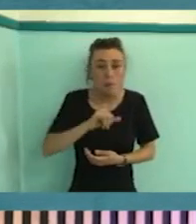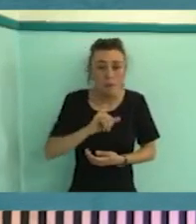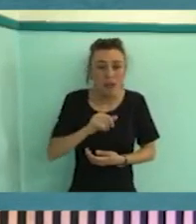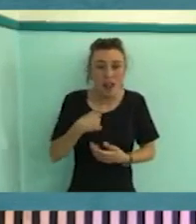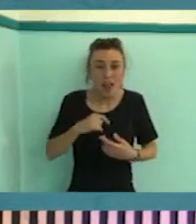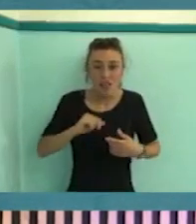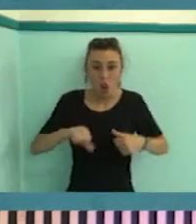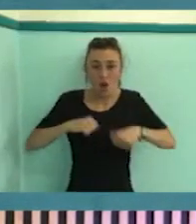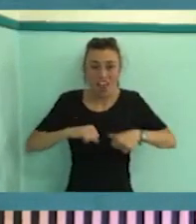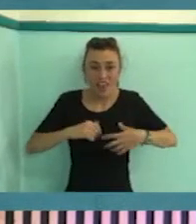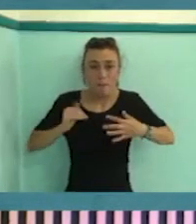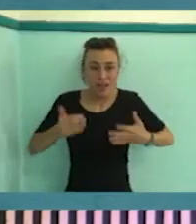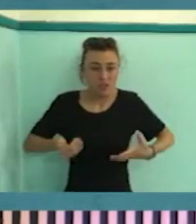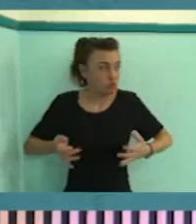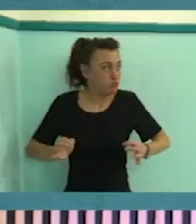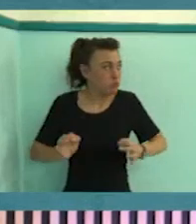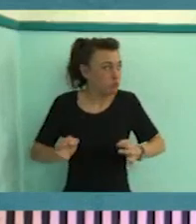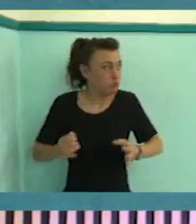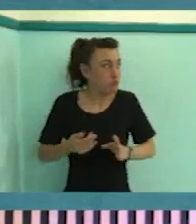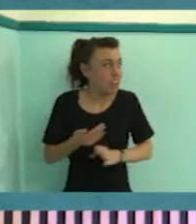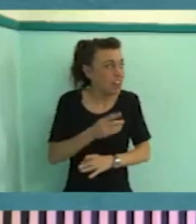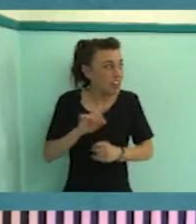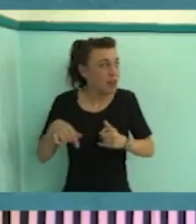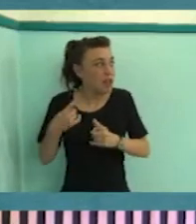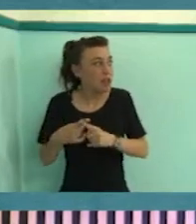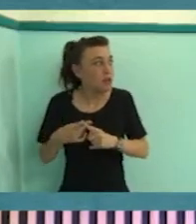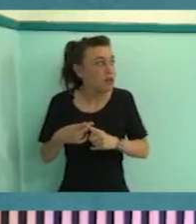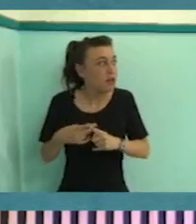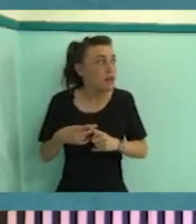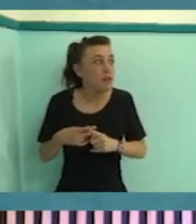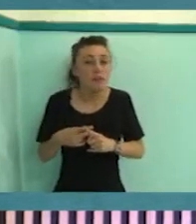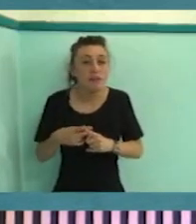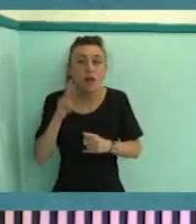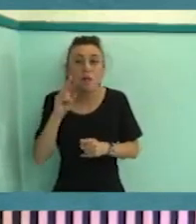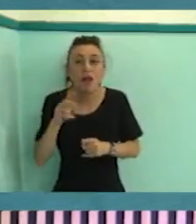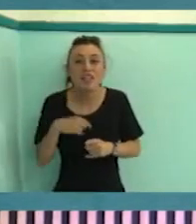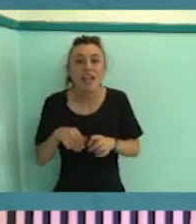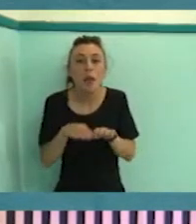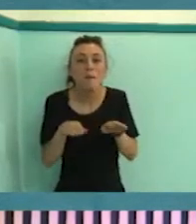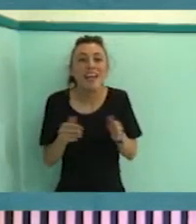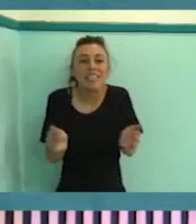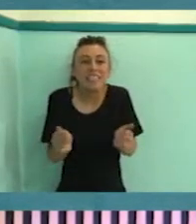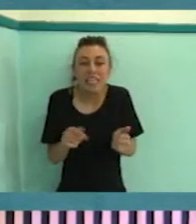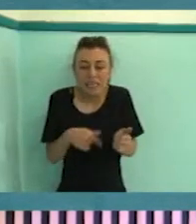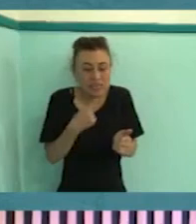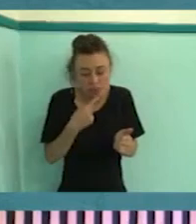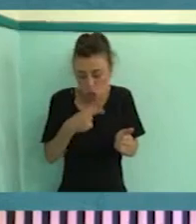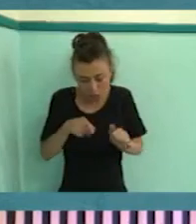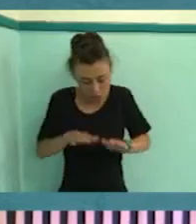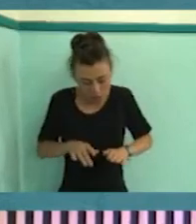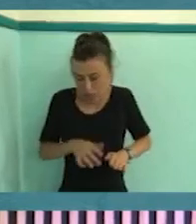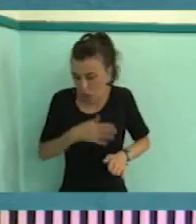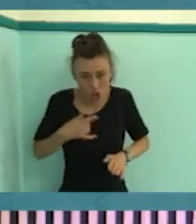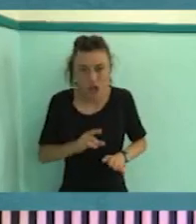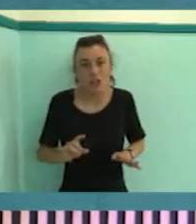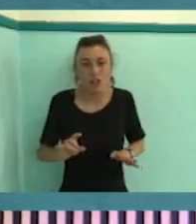apesadumbrada la ves tú que no está ella no está ella para nada bien está ella en la playa chica diciendo no quiero estar aquí no quiero estar aquí pero luego miraa